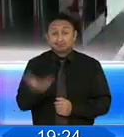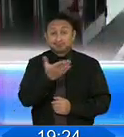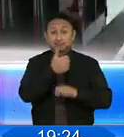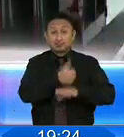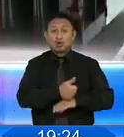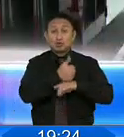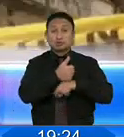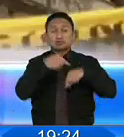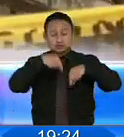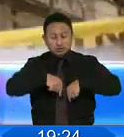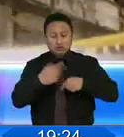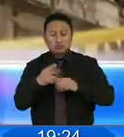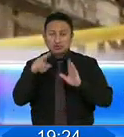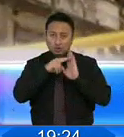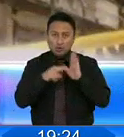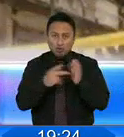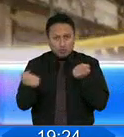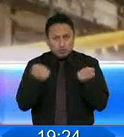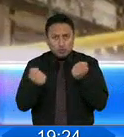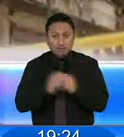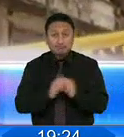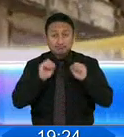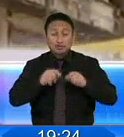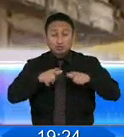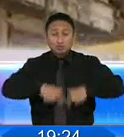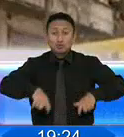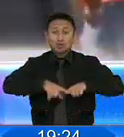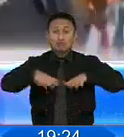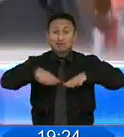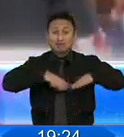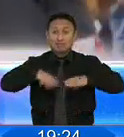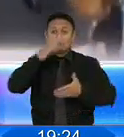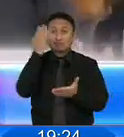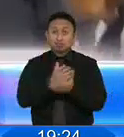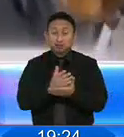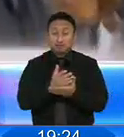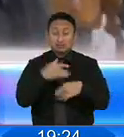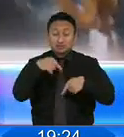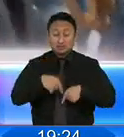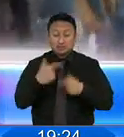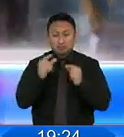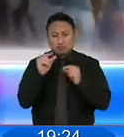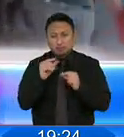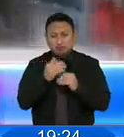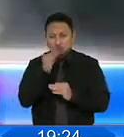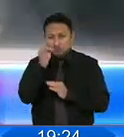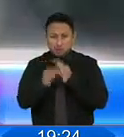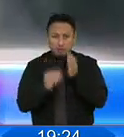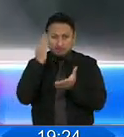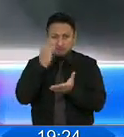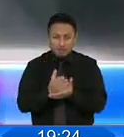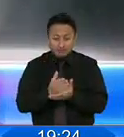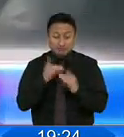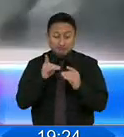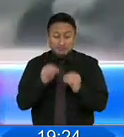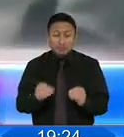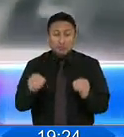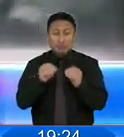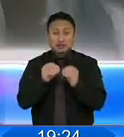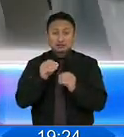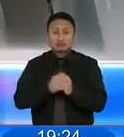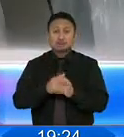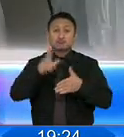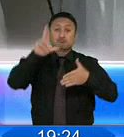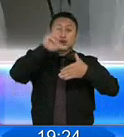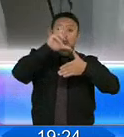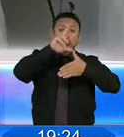siguen tomando medidas, restringiendo algunas actividades para evitar la propagación del virus. Los casos van aumentando y América Latina y el